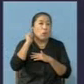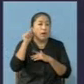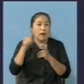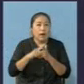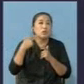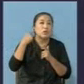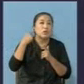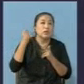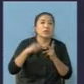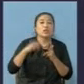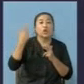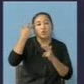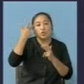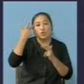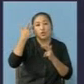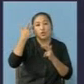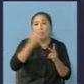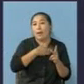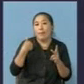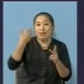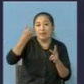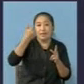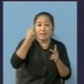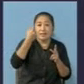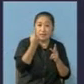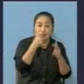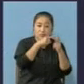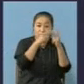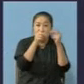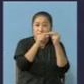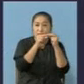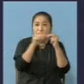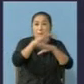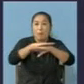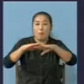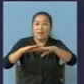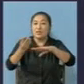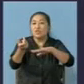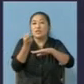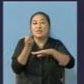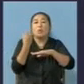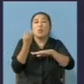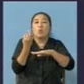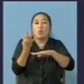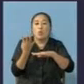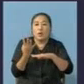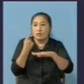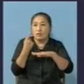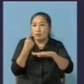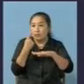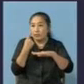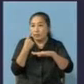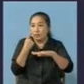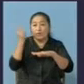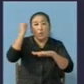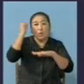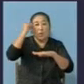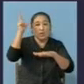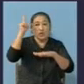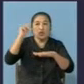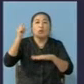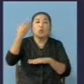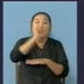de 48.463 pesos. Ahora, un hogar con cuatro integrantes, compuesto por un varón de 35